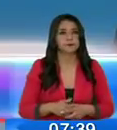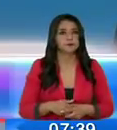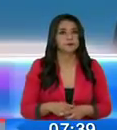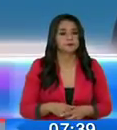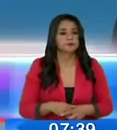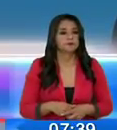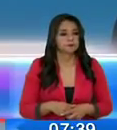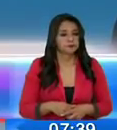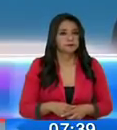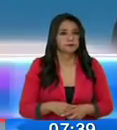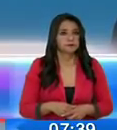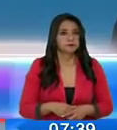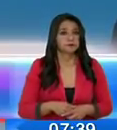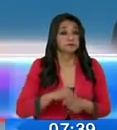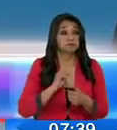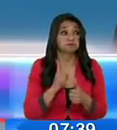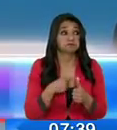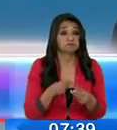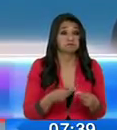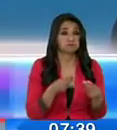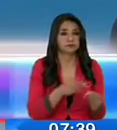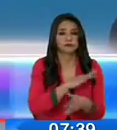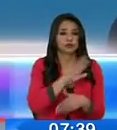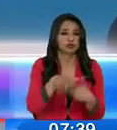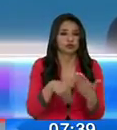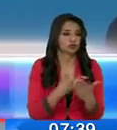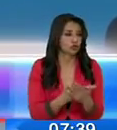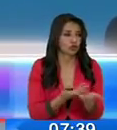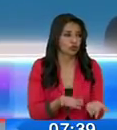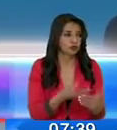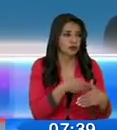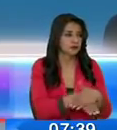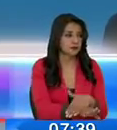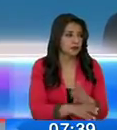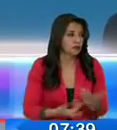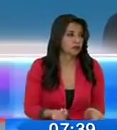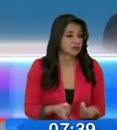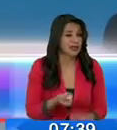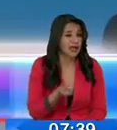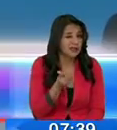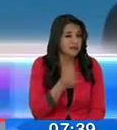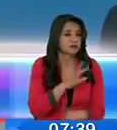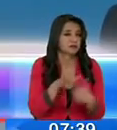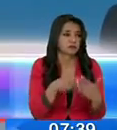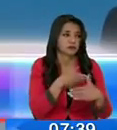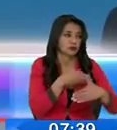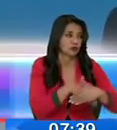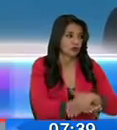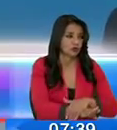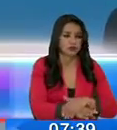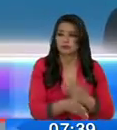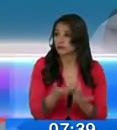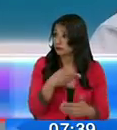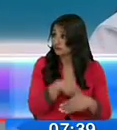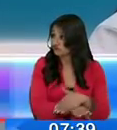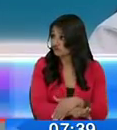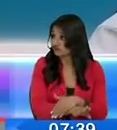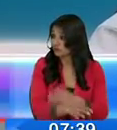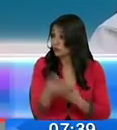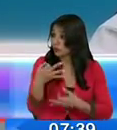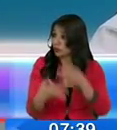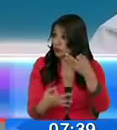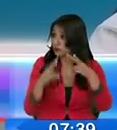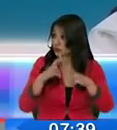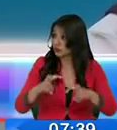Lo que ocurre es que en un primer momento casi todos los casos nos fueron archivados. Porque no en la actual... enjuiciados